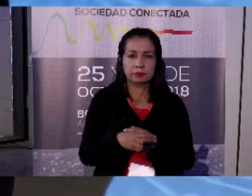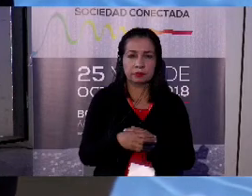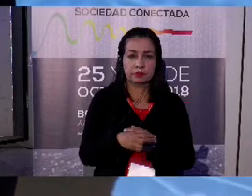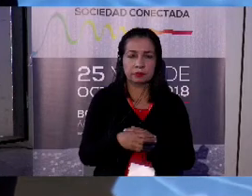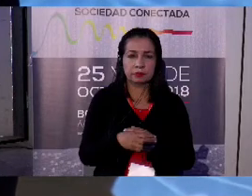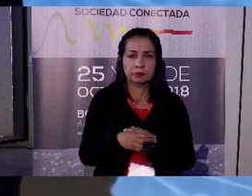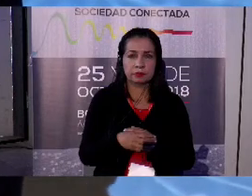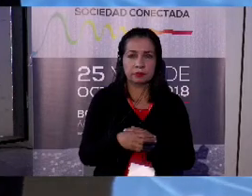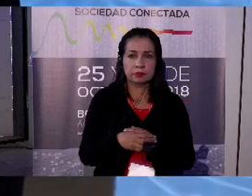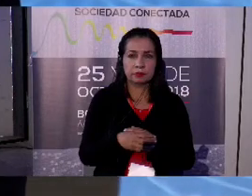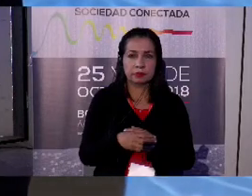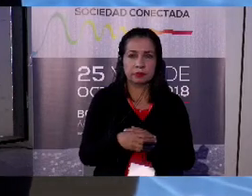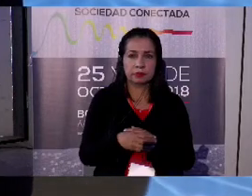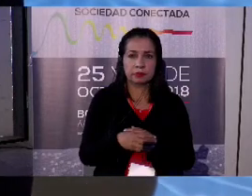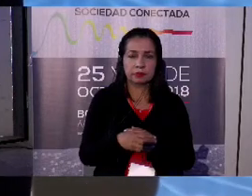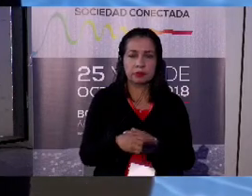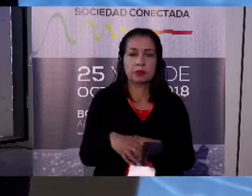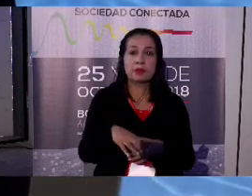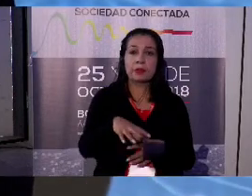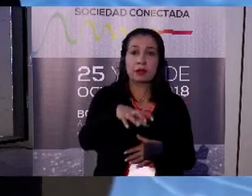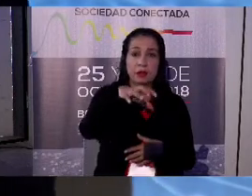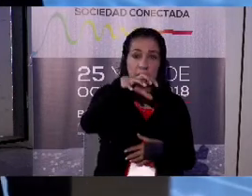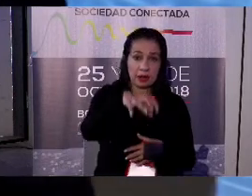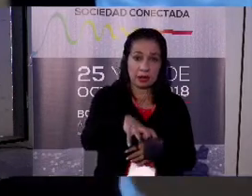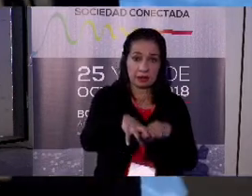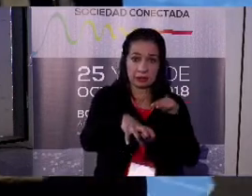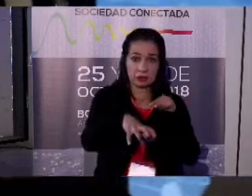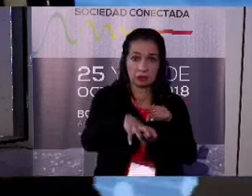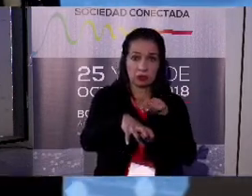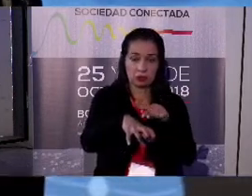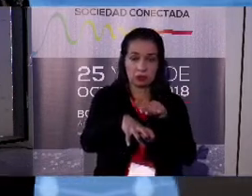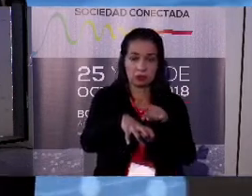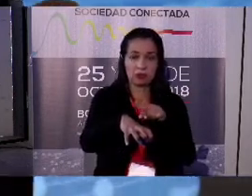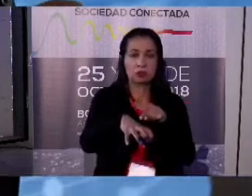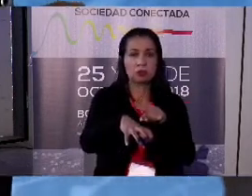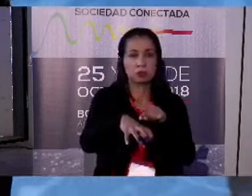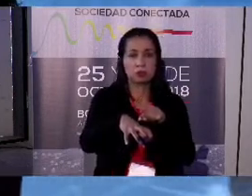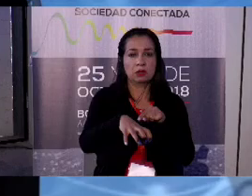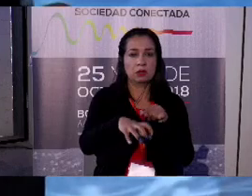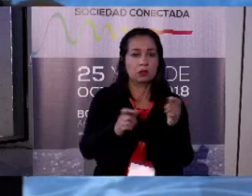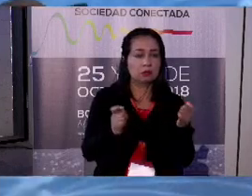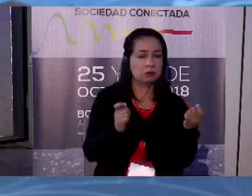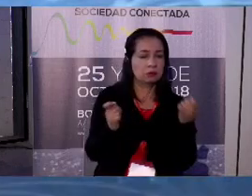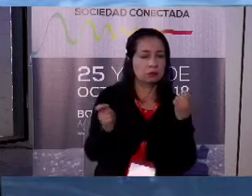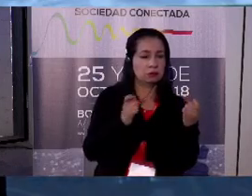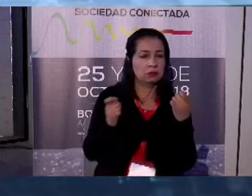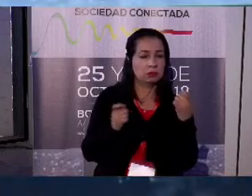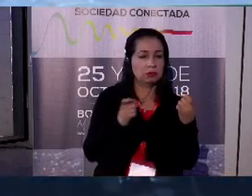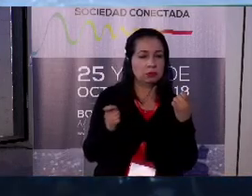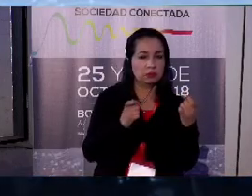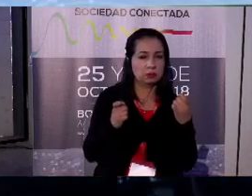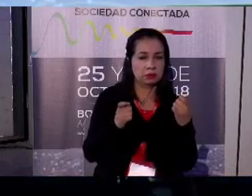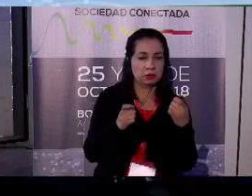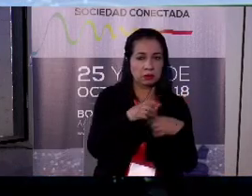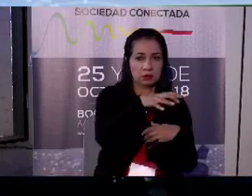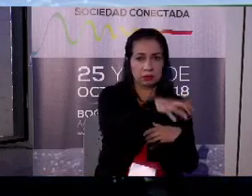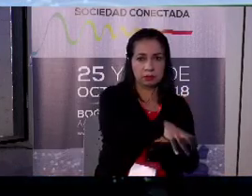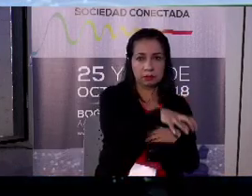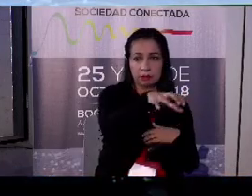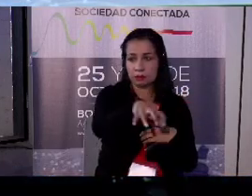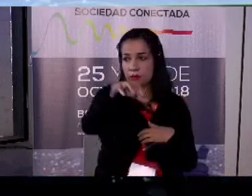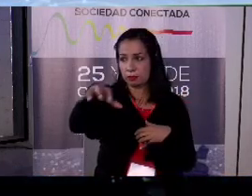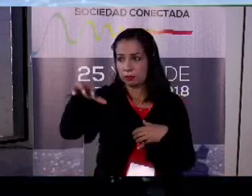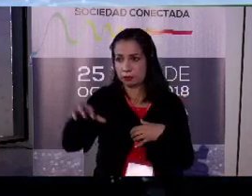estación se mide en un momento cuando se una estación entrega digamos la conectividad con la otra